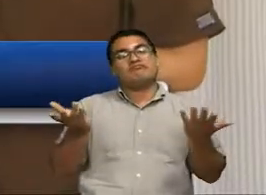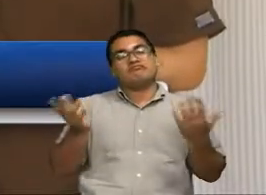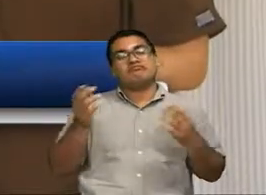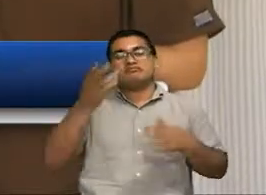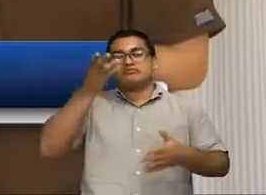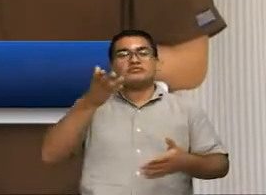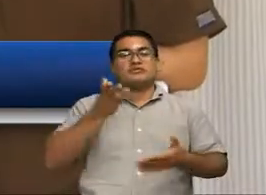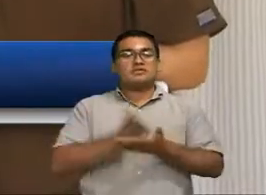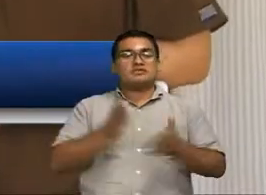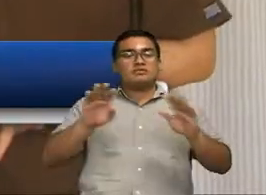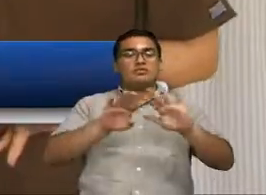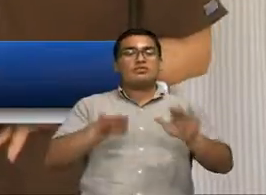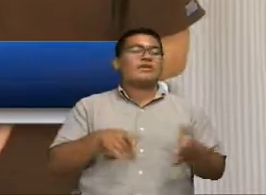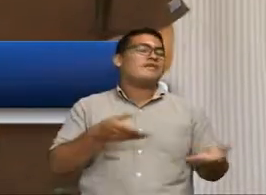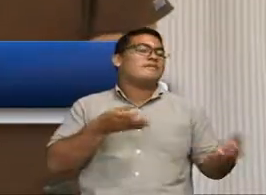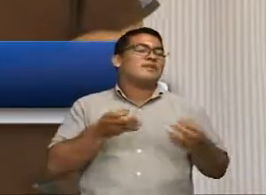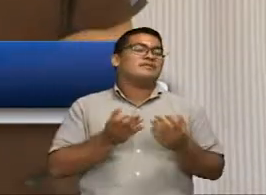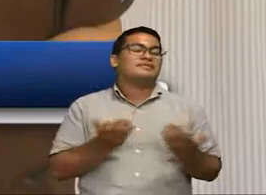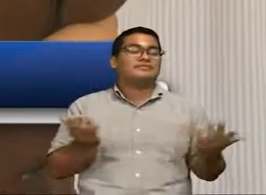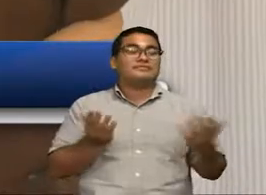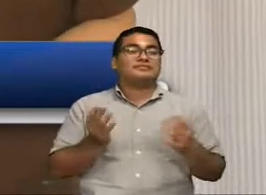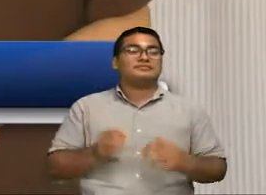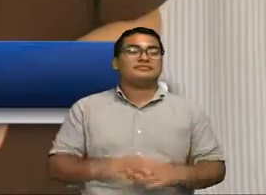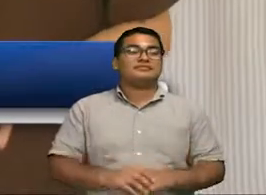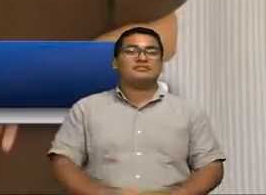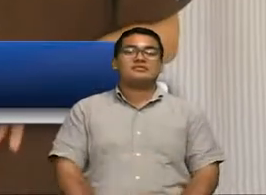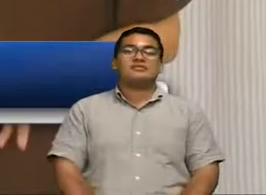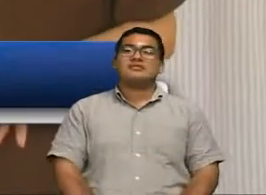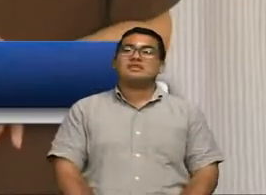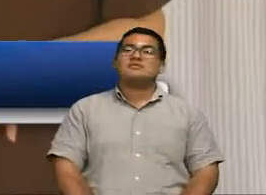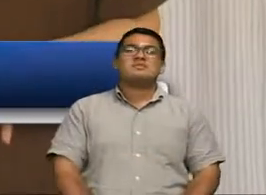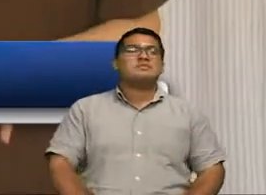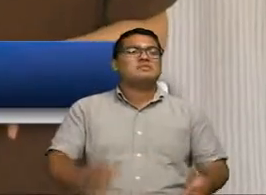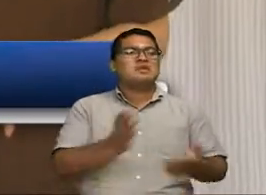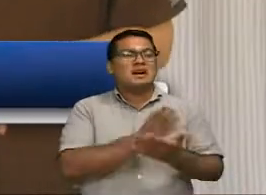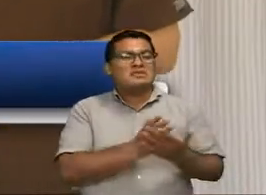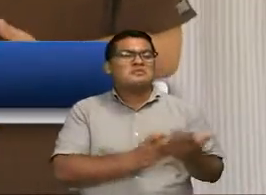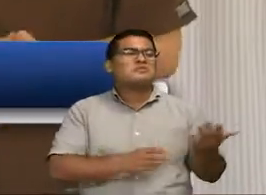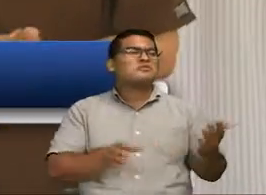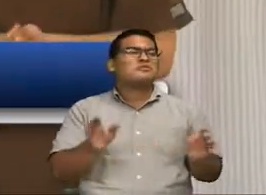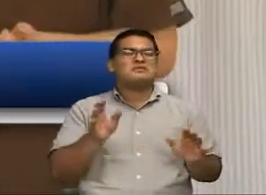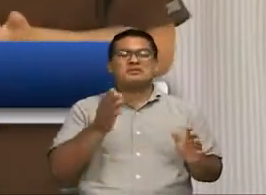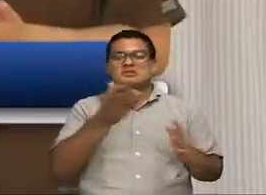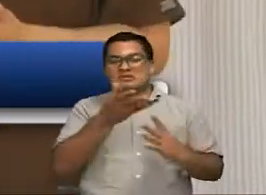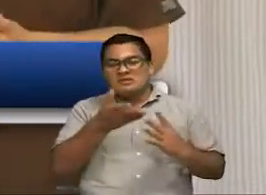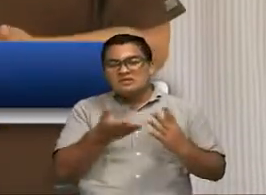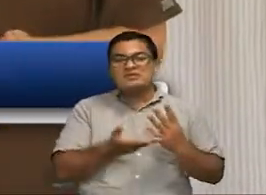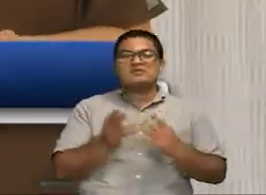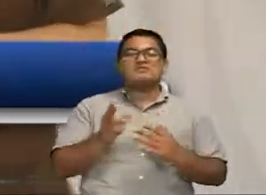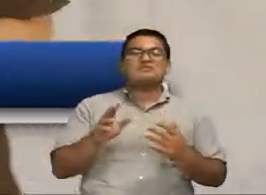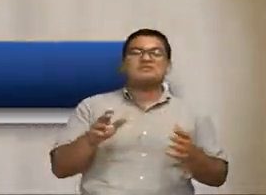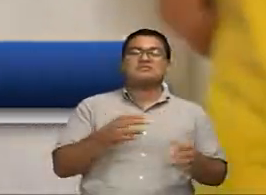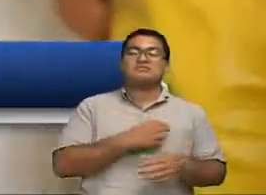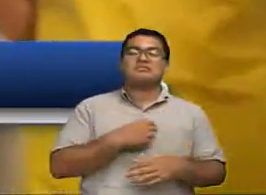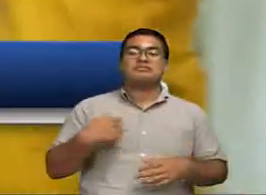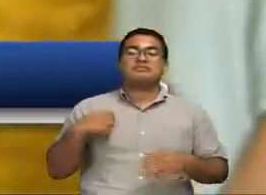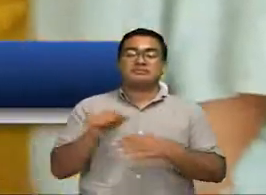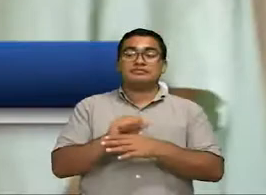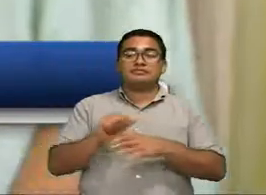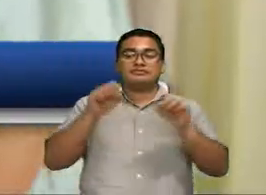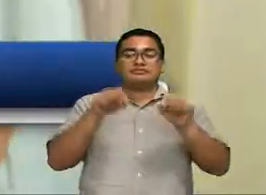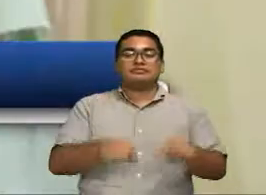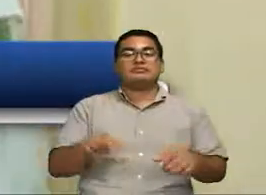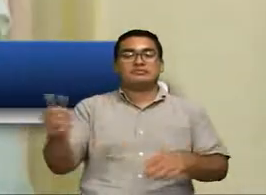Ok, tal vez nos va explicando ahí algunas de las posiciones que practican aquí en el alemán nicaragüense. Sí,